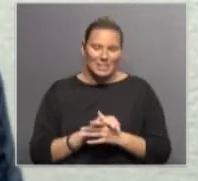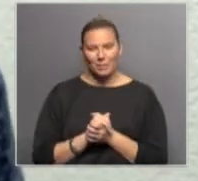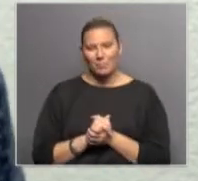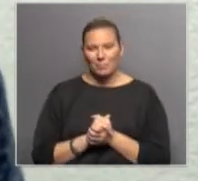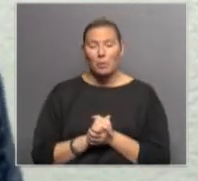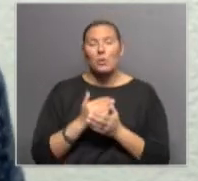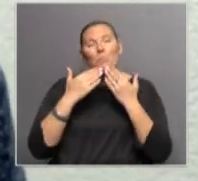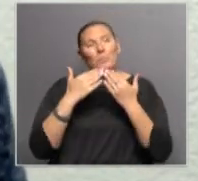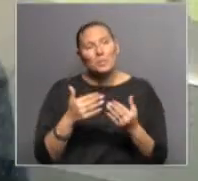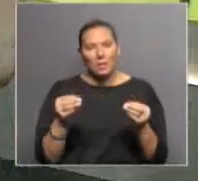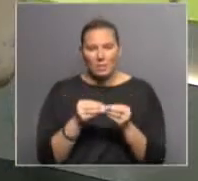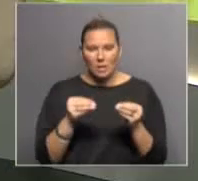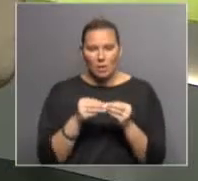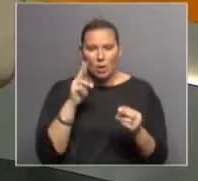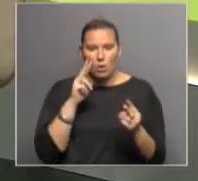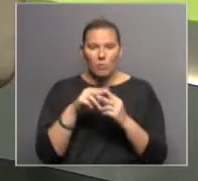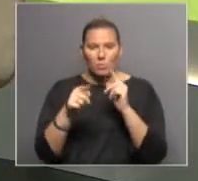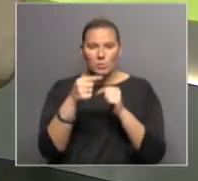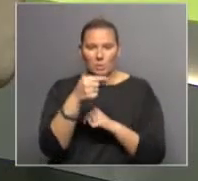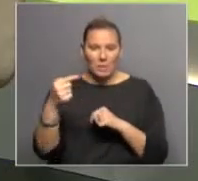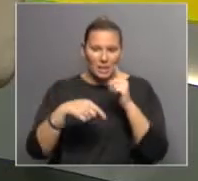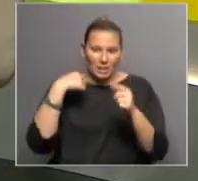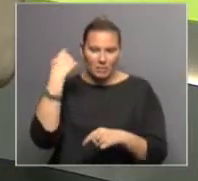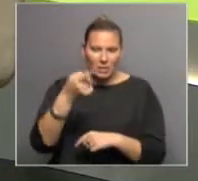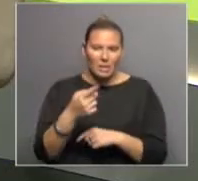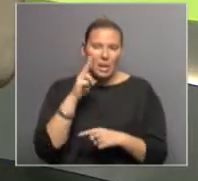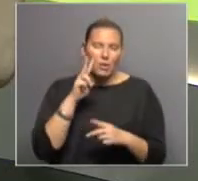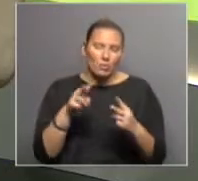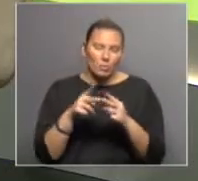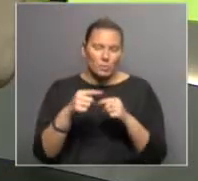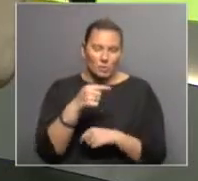Alexandra, muchísimas gracias y nos vemos la semana que viene. Hasta la semana que viene. Chau, chau.